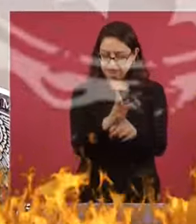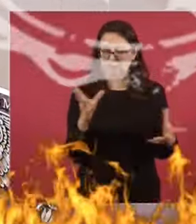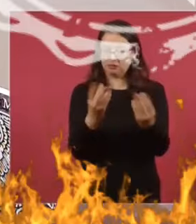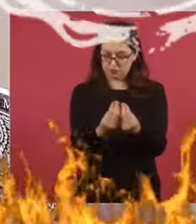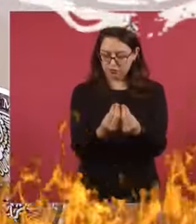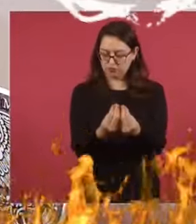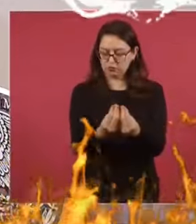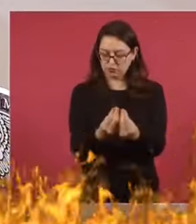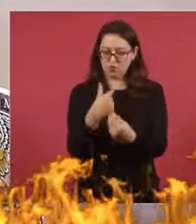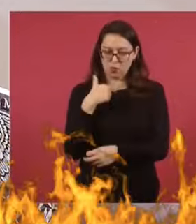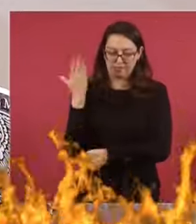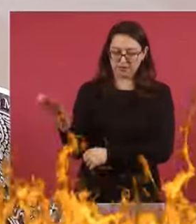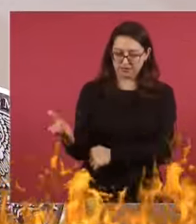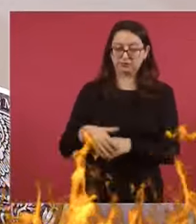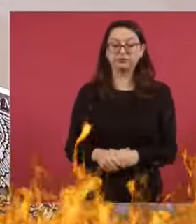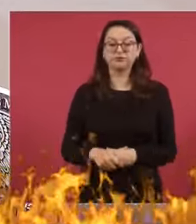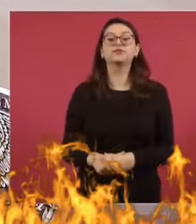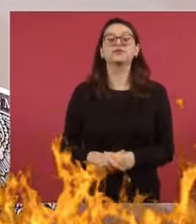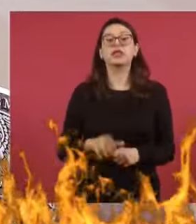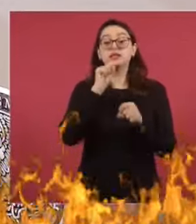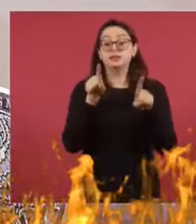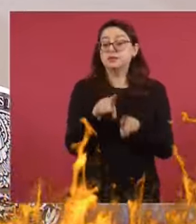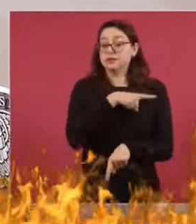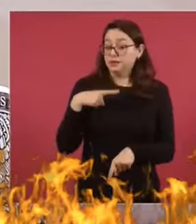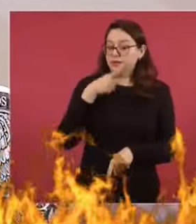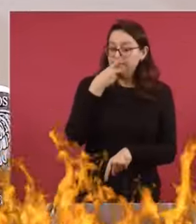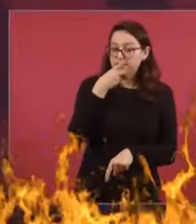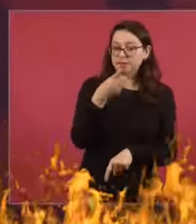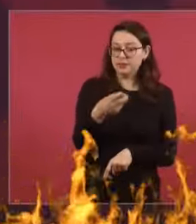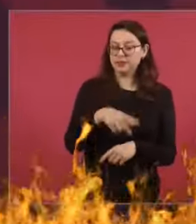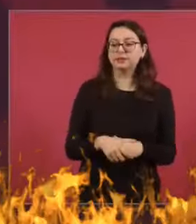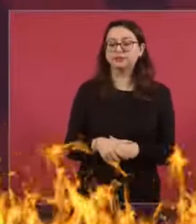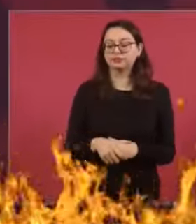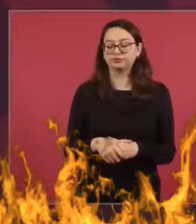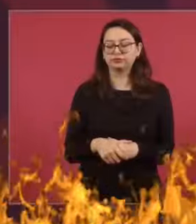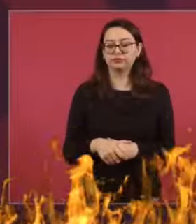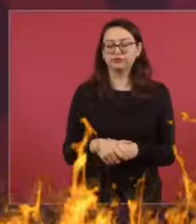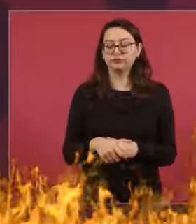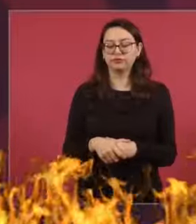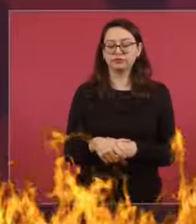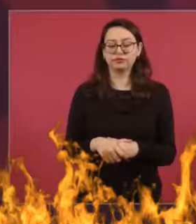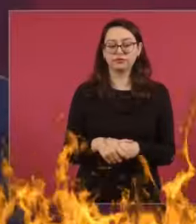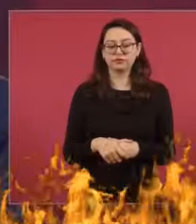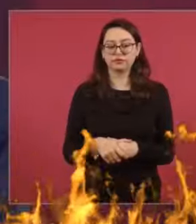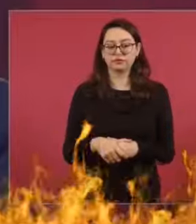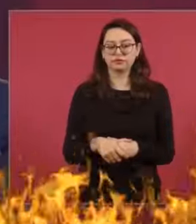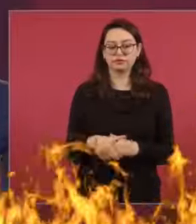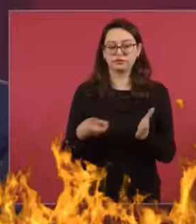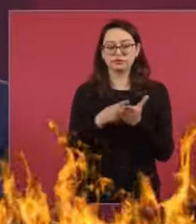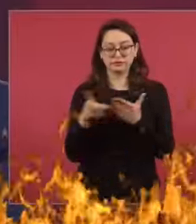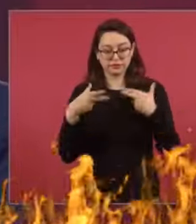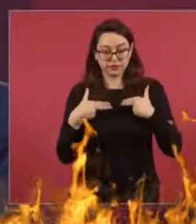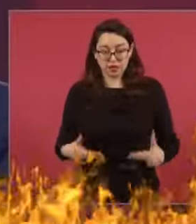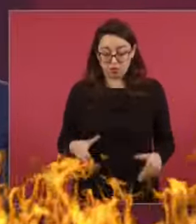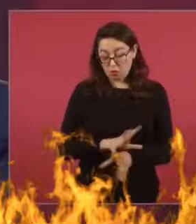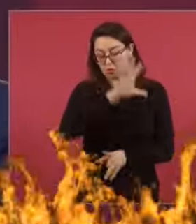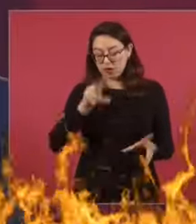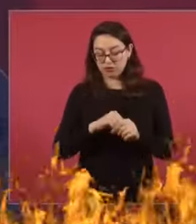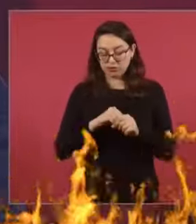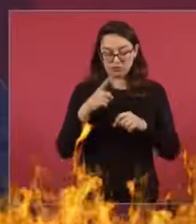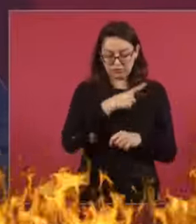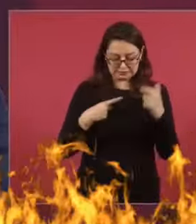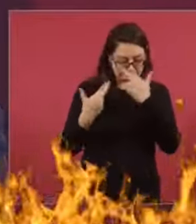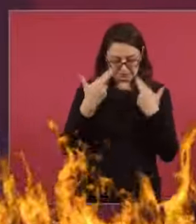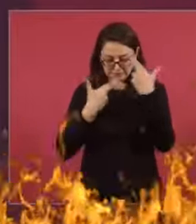informarte que se está haciendo una revisión en general de todo lo que tiene que ver con la protección de los Derechos Humanos